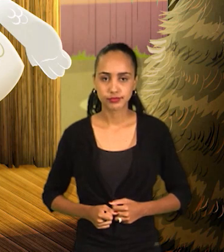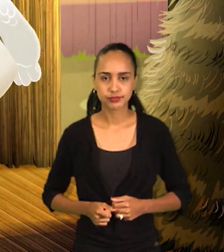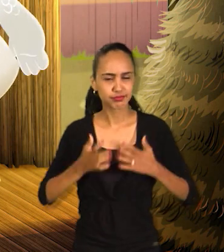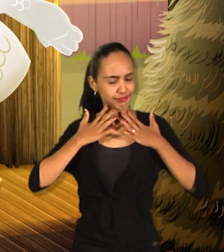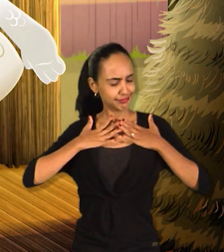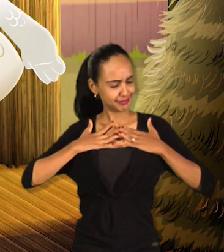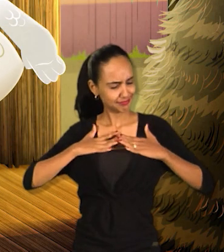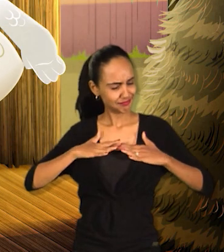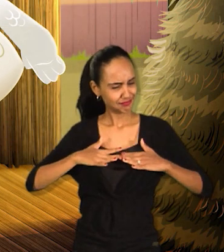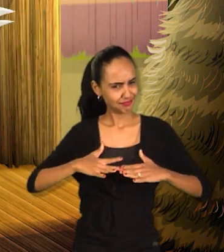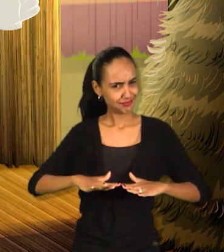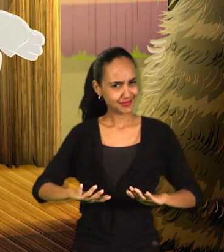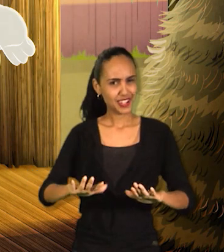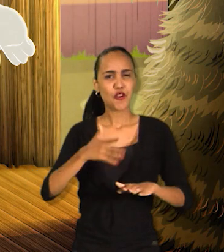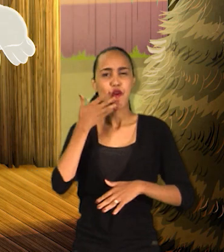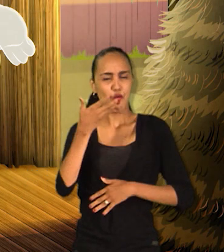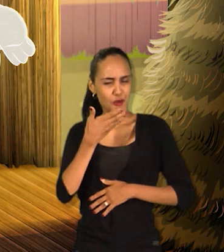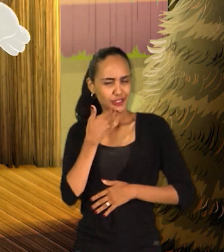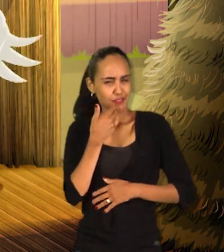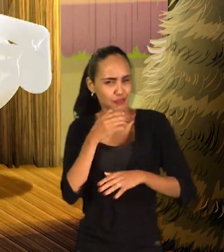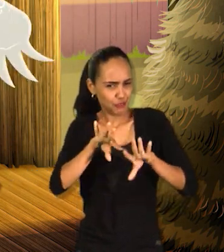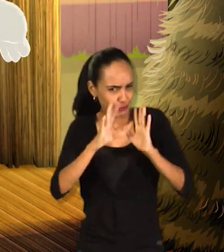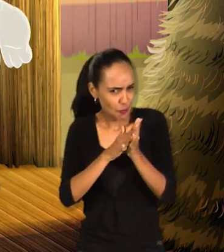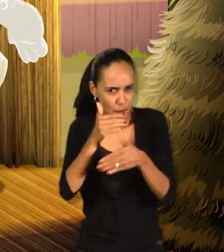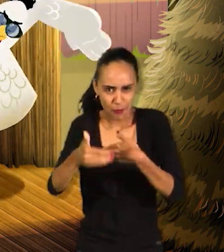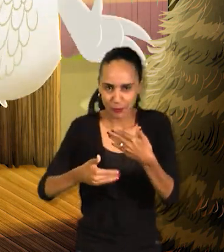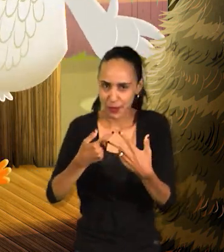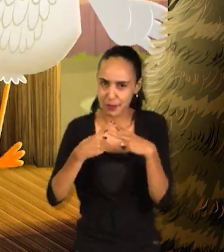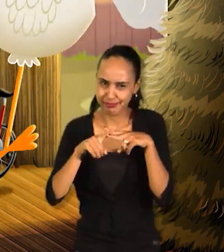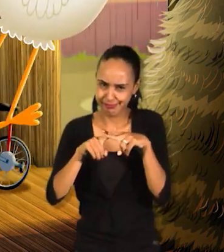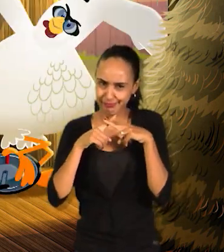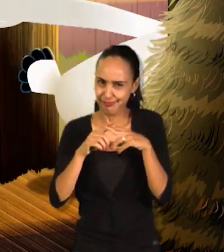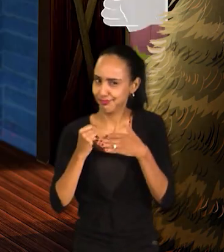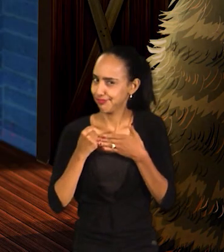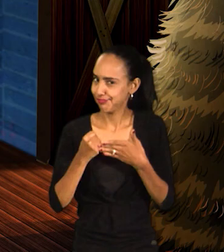Tranquilo, hijo mío, que este cuento lo soluciono yo.